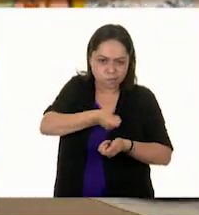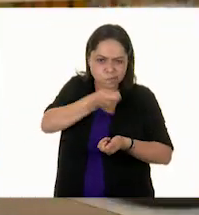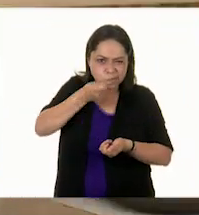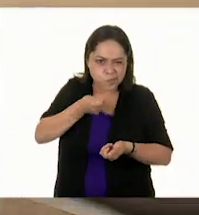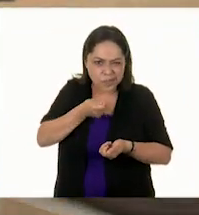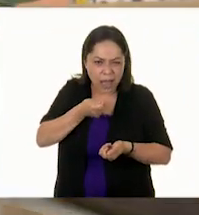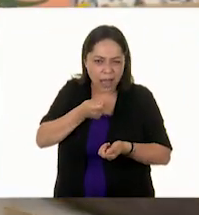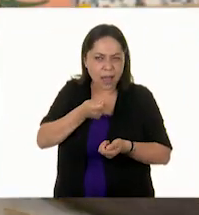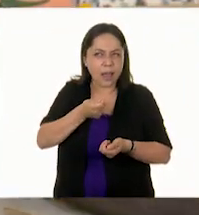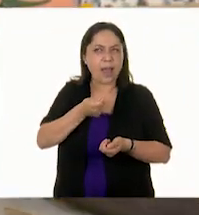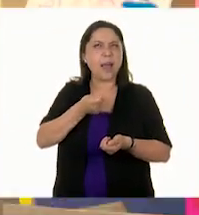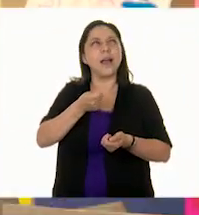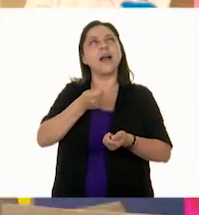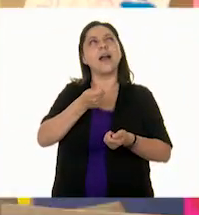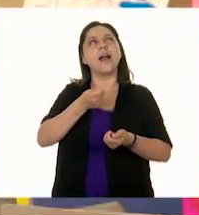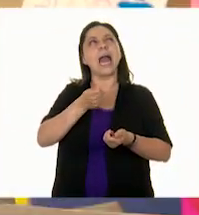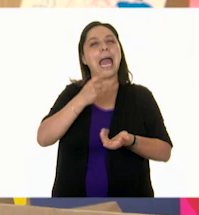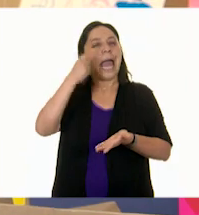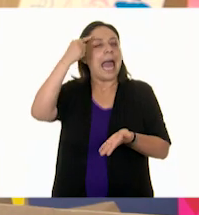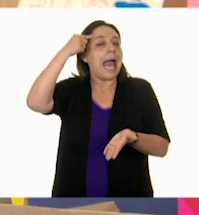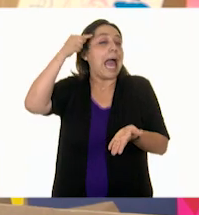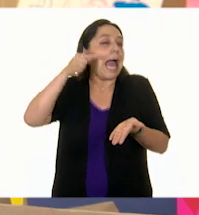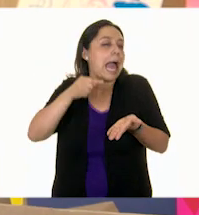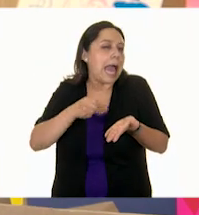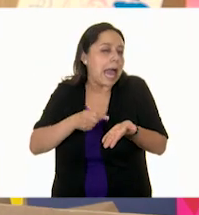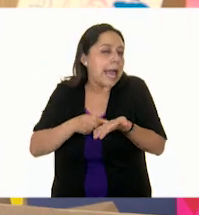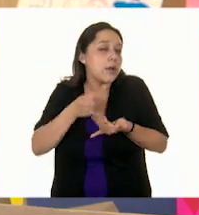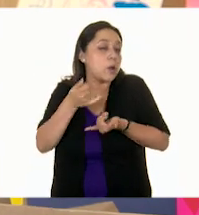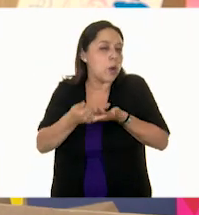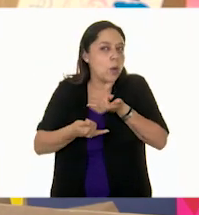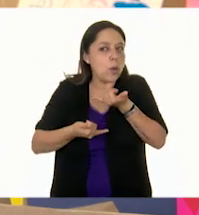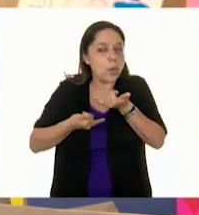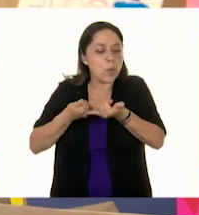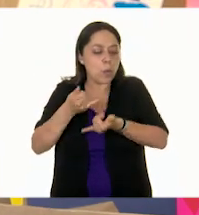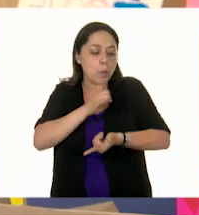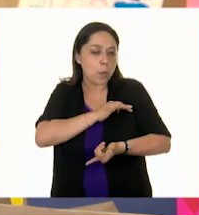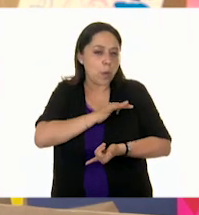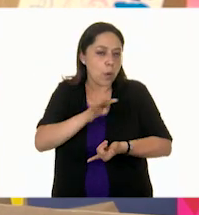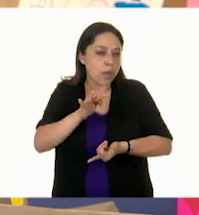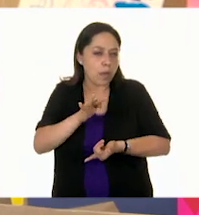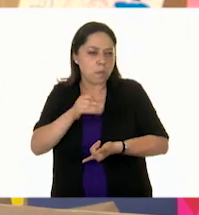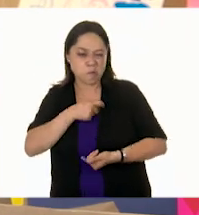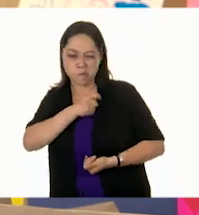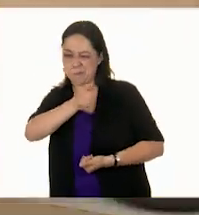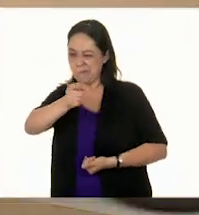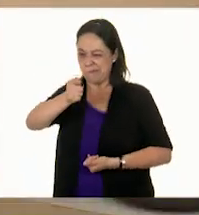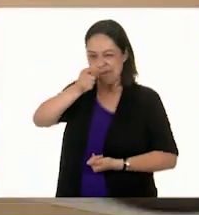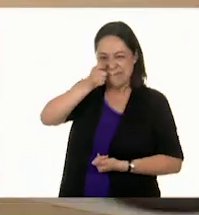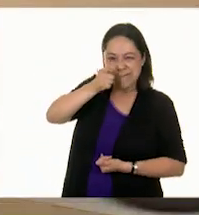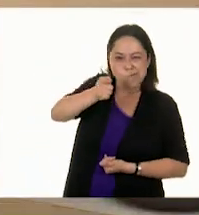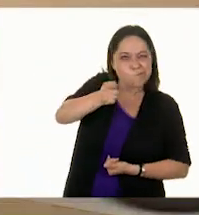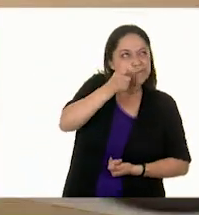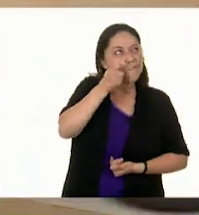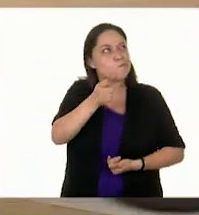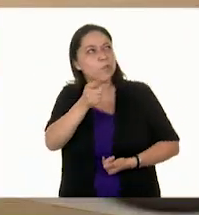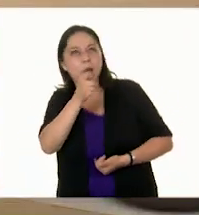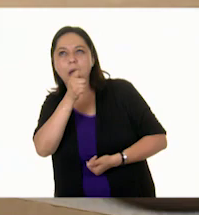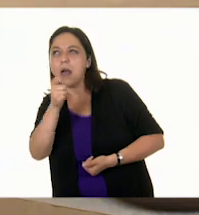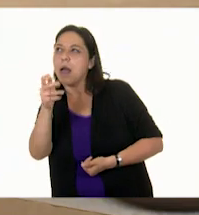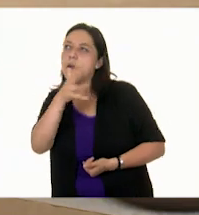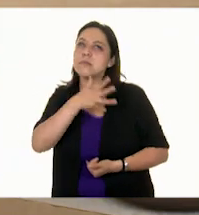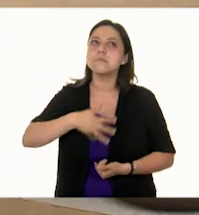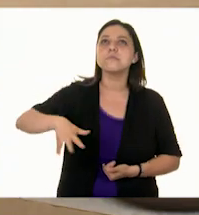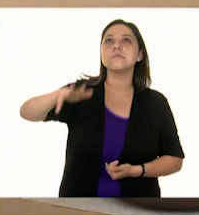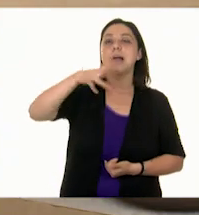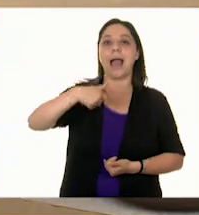Creo que podríamos jugar a los exploradores. Me encantaría ser